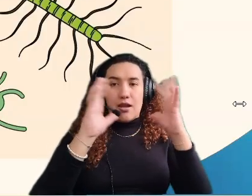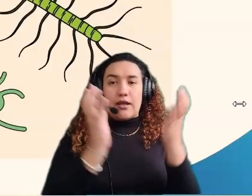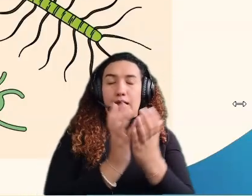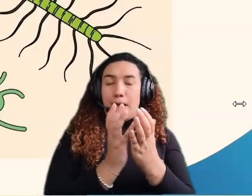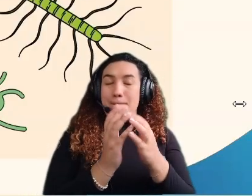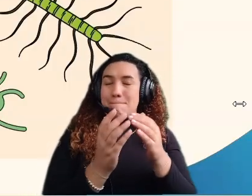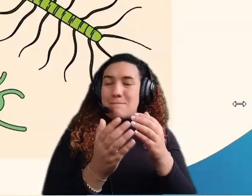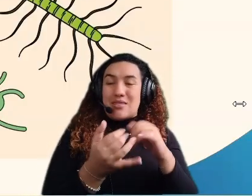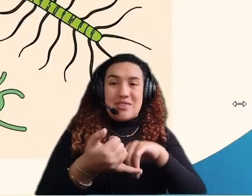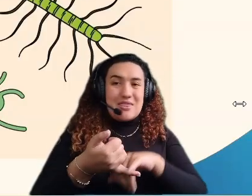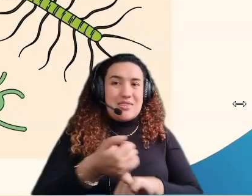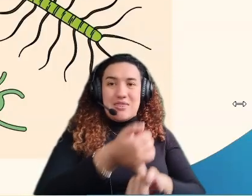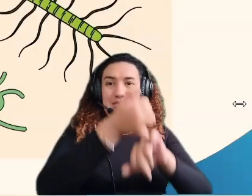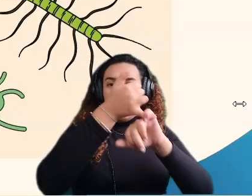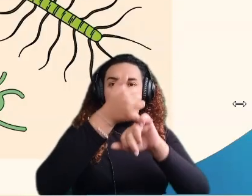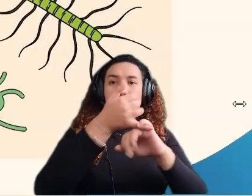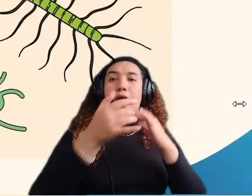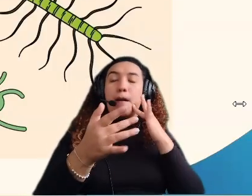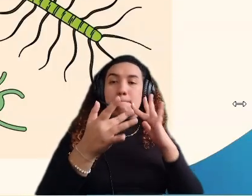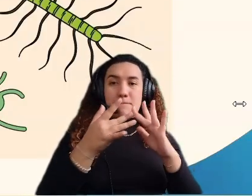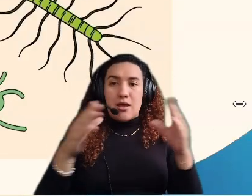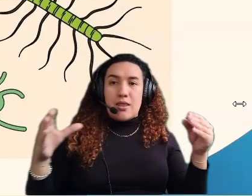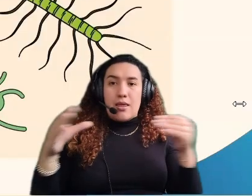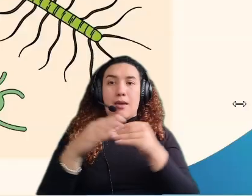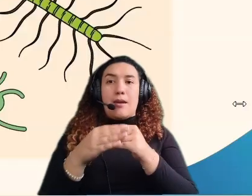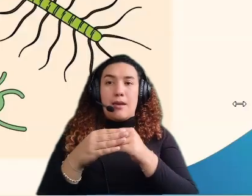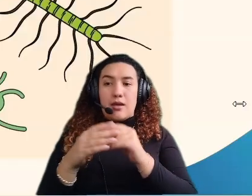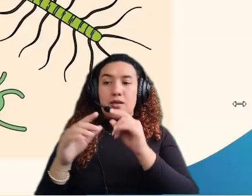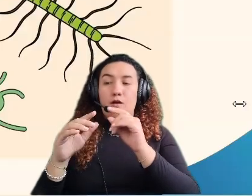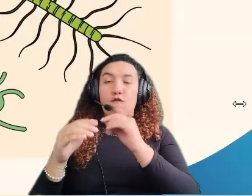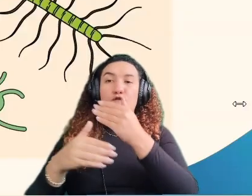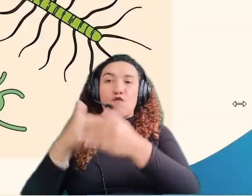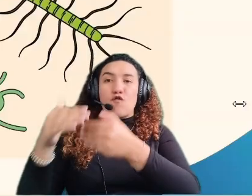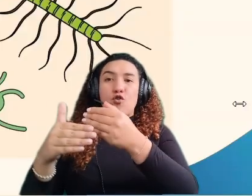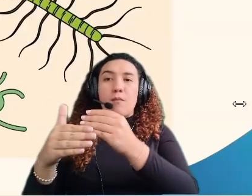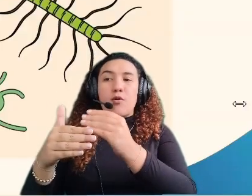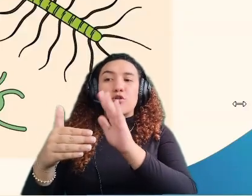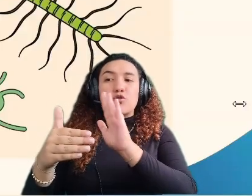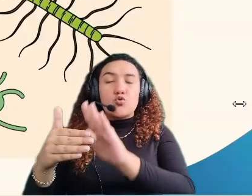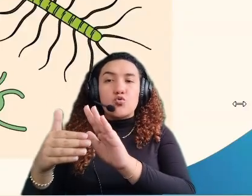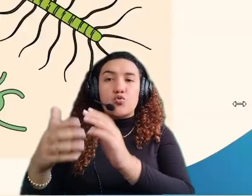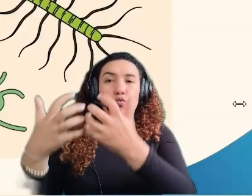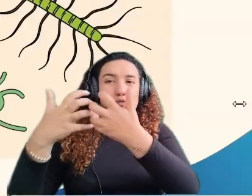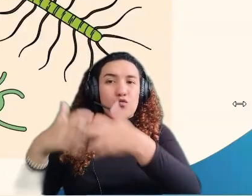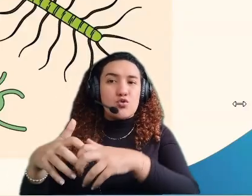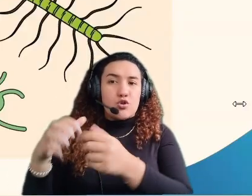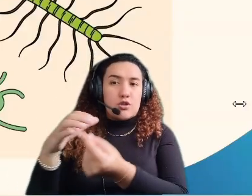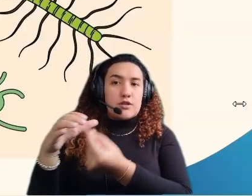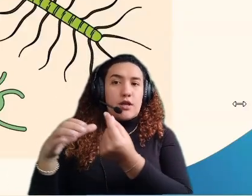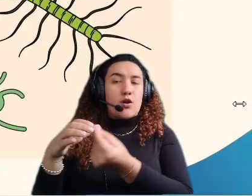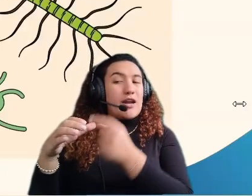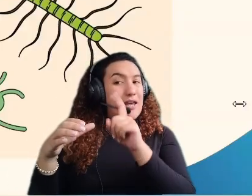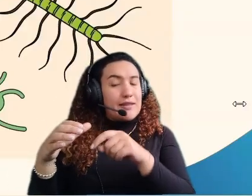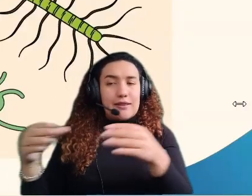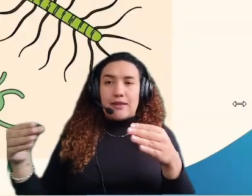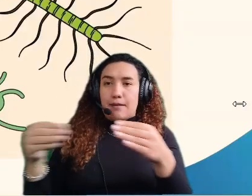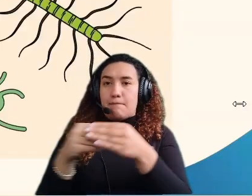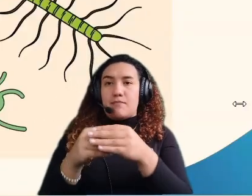en la Tierra depende directamente de la efectividad y adaptabilidad de sus mecanismos celulares.